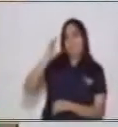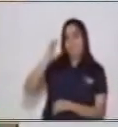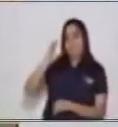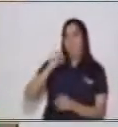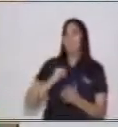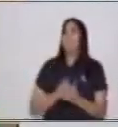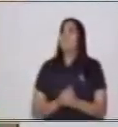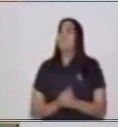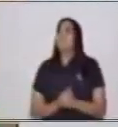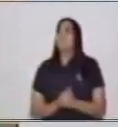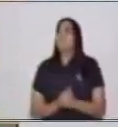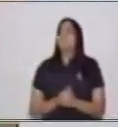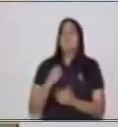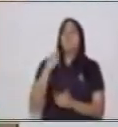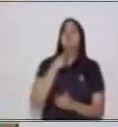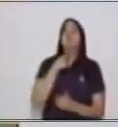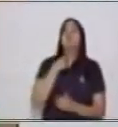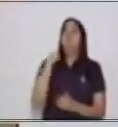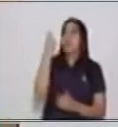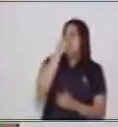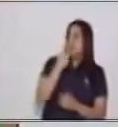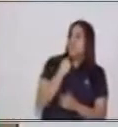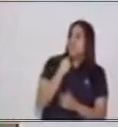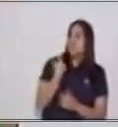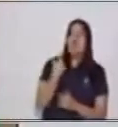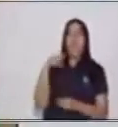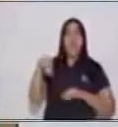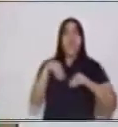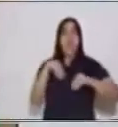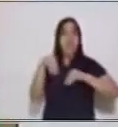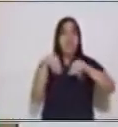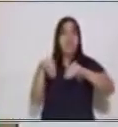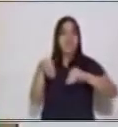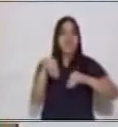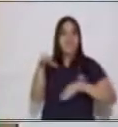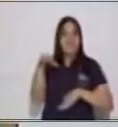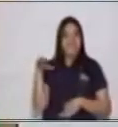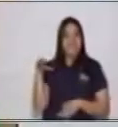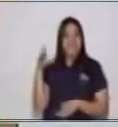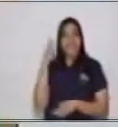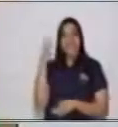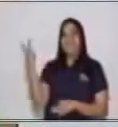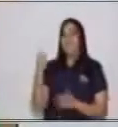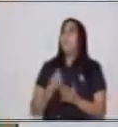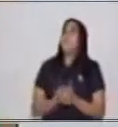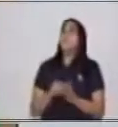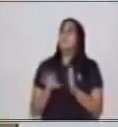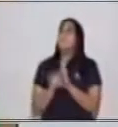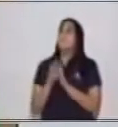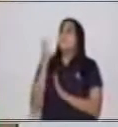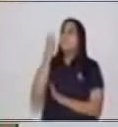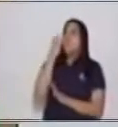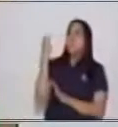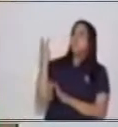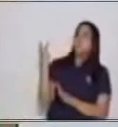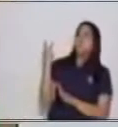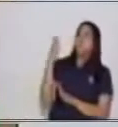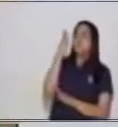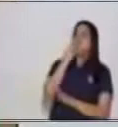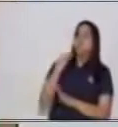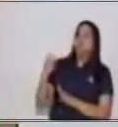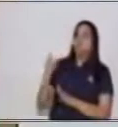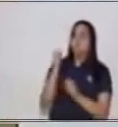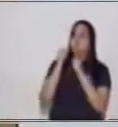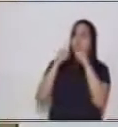C, la S y la Z. Me pareció que había comenzado